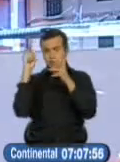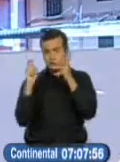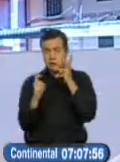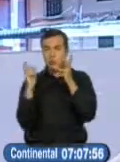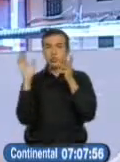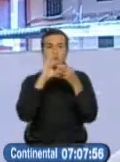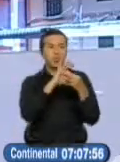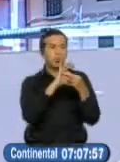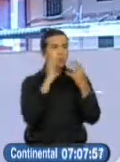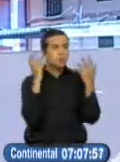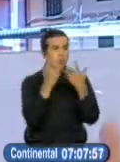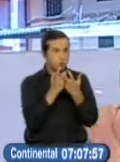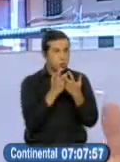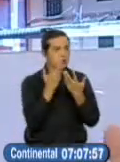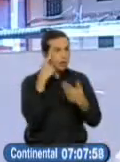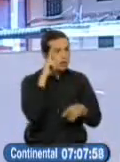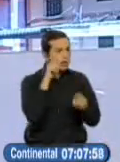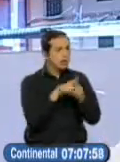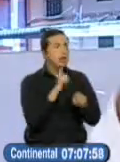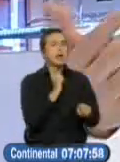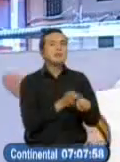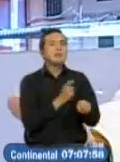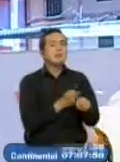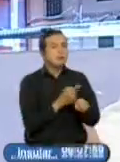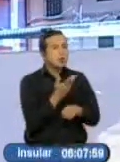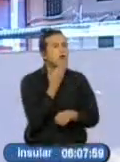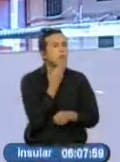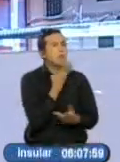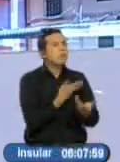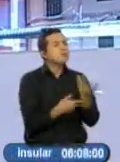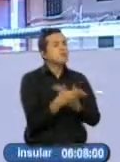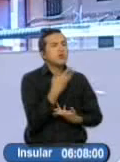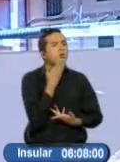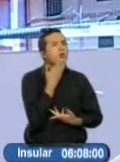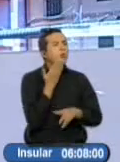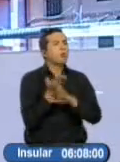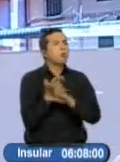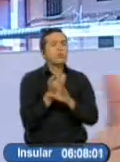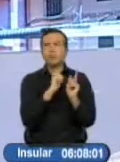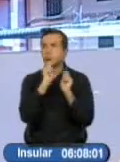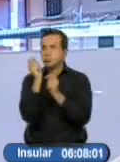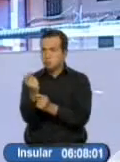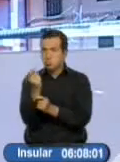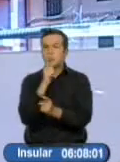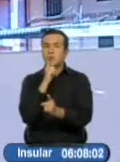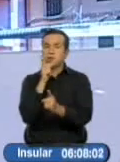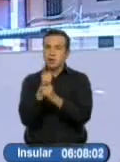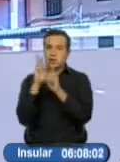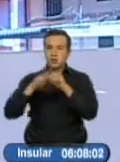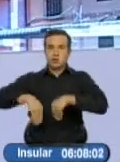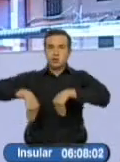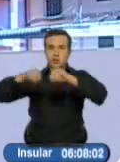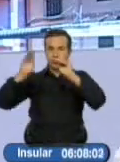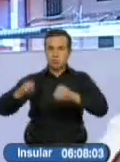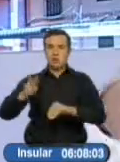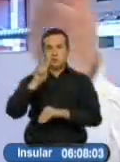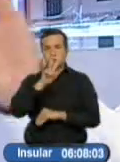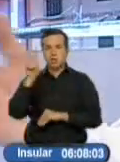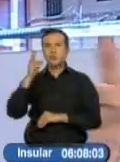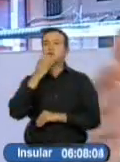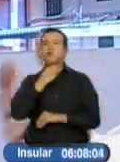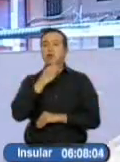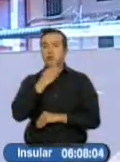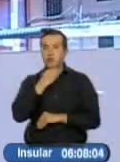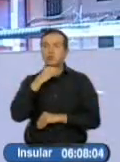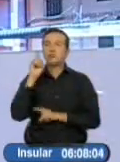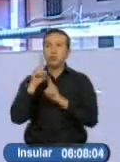unido para tener una agenda específica que la podamos llevar a estas mesas sectoriales. Efectivamente la mesa textil es del día 22 de agosto, los otros